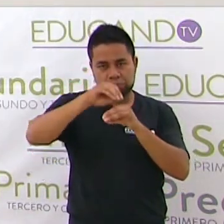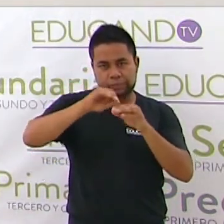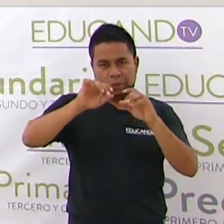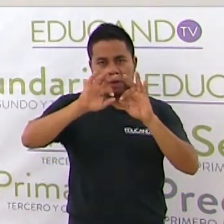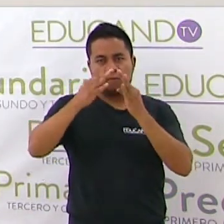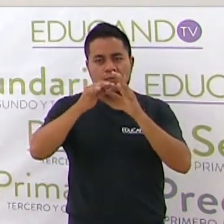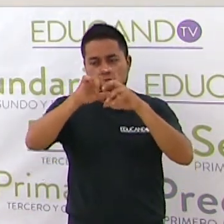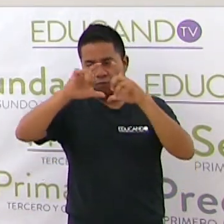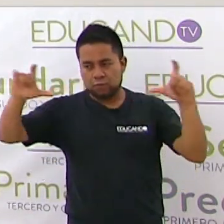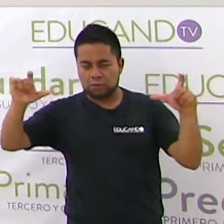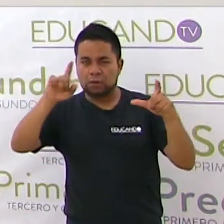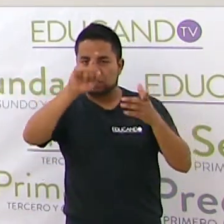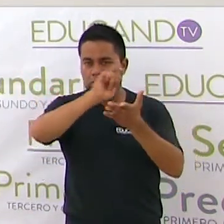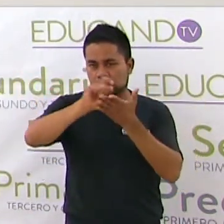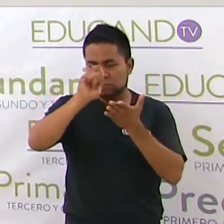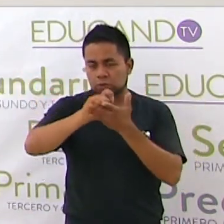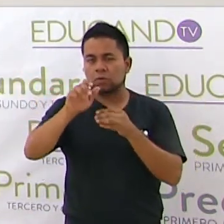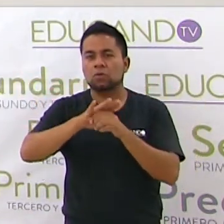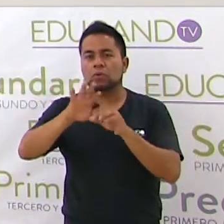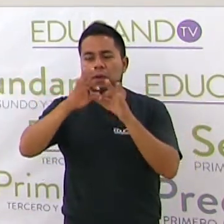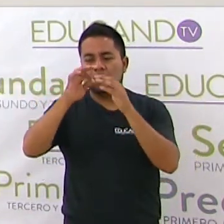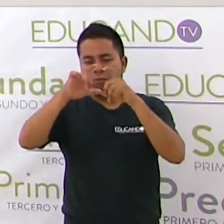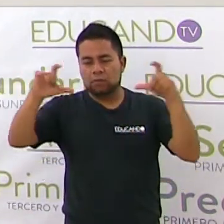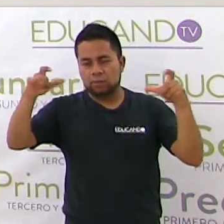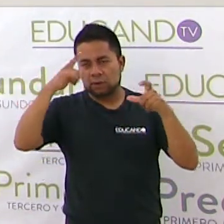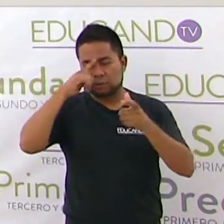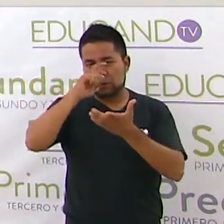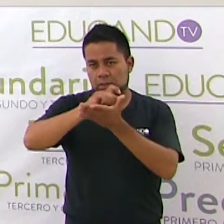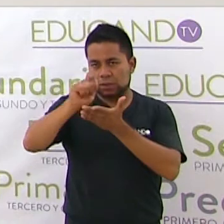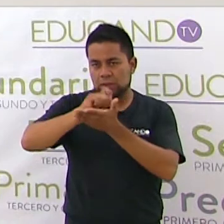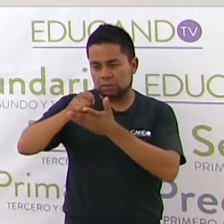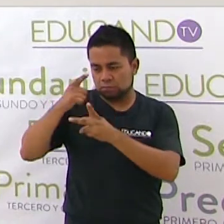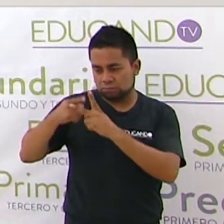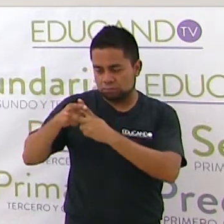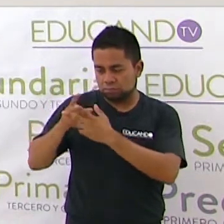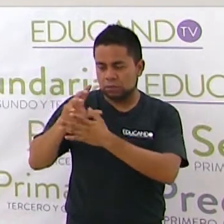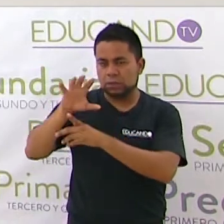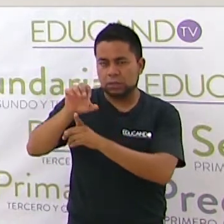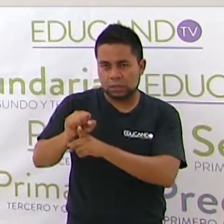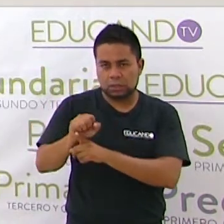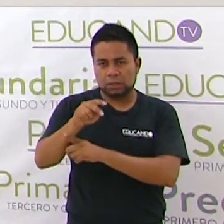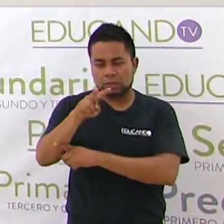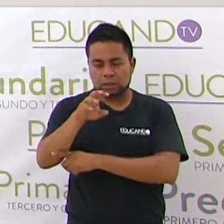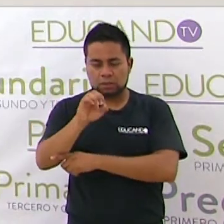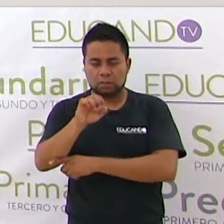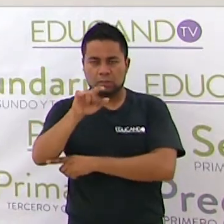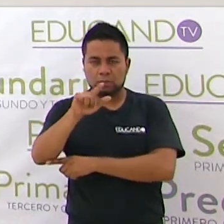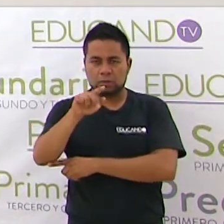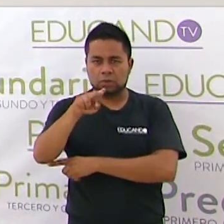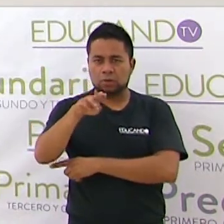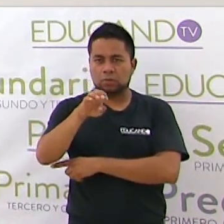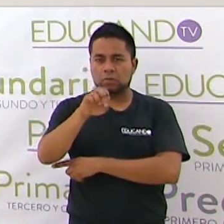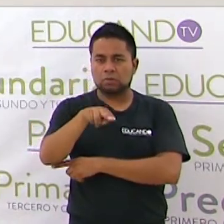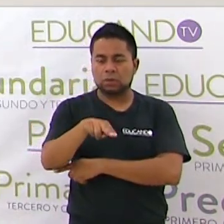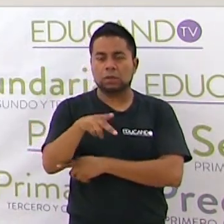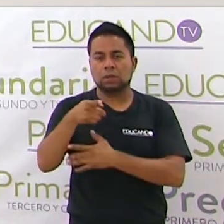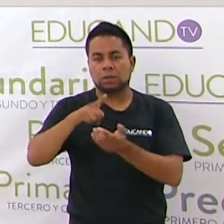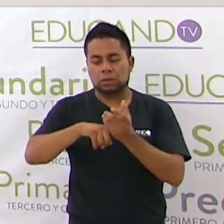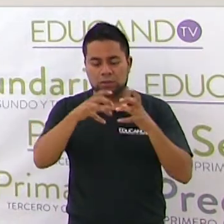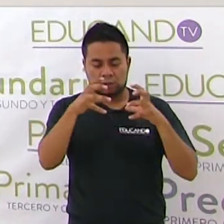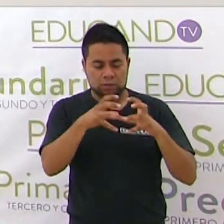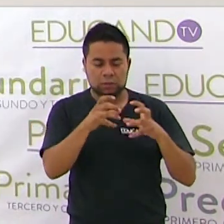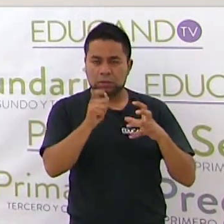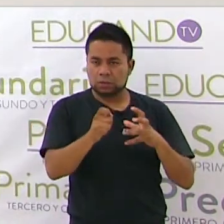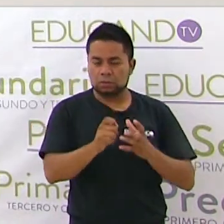pizarrón cuál es la fórmula para calcular el volumen de una esfera. Voy a ponerlo aquí,